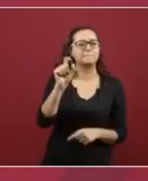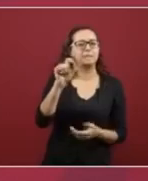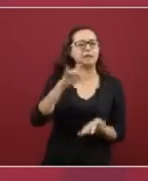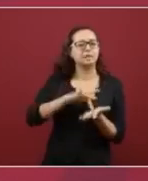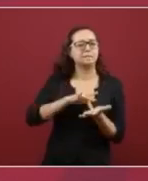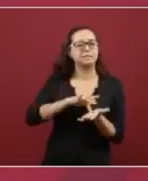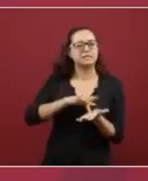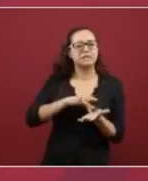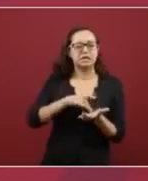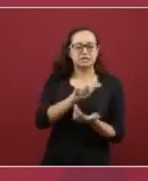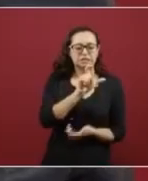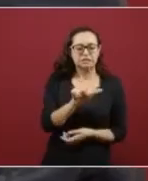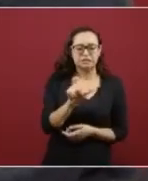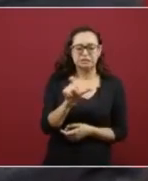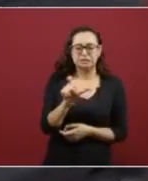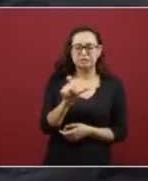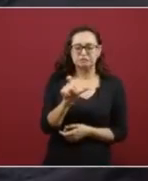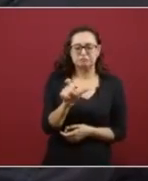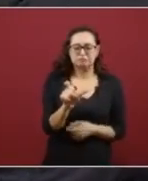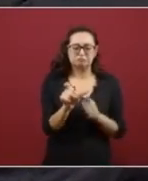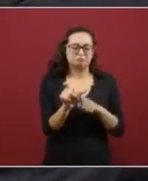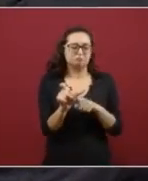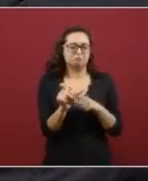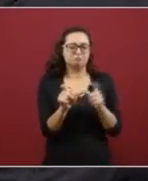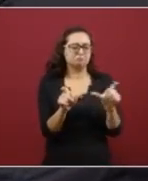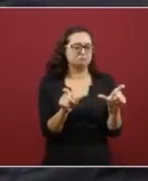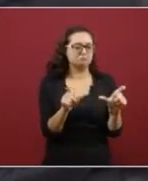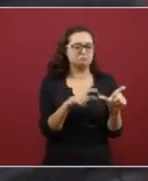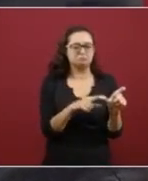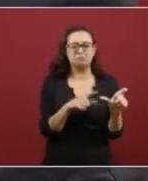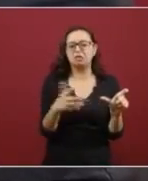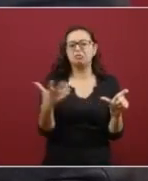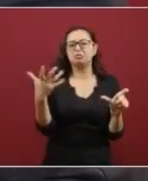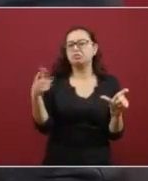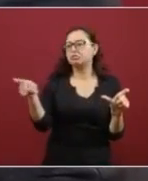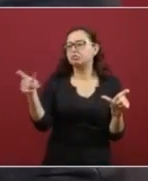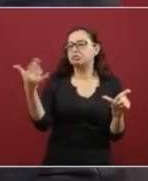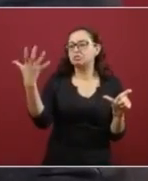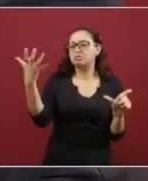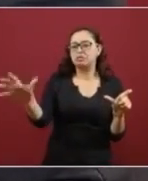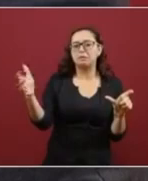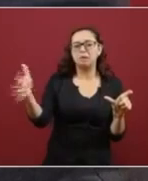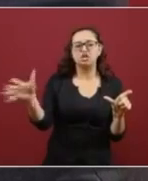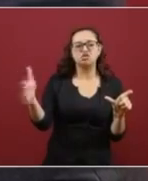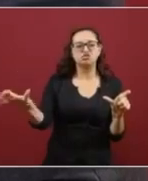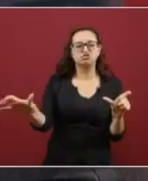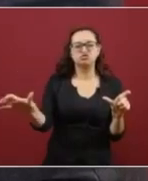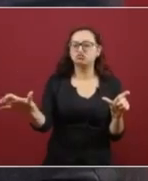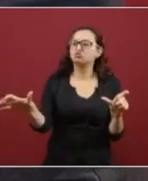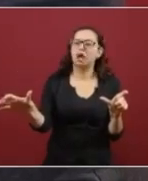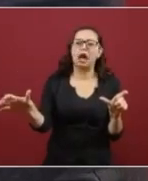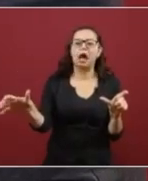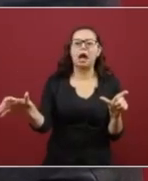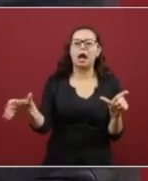pastillas que puede costar en laboratorio 10 pesos y se compra en